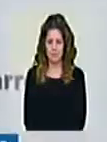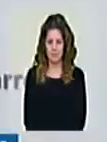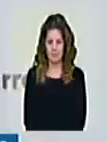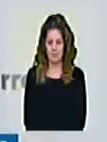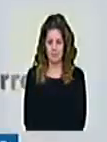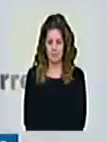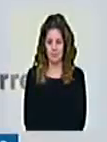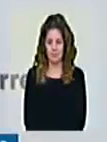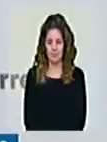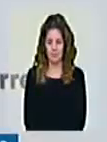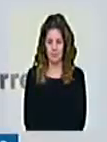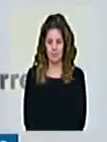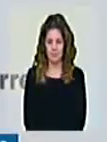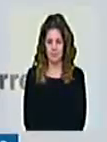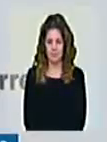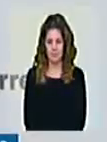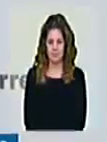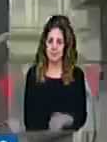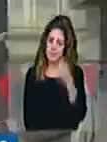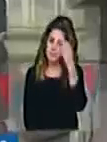Ven a ese criollo